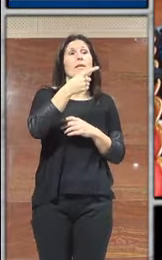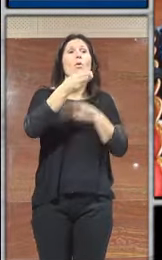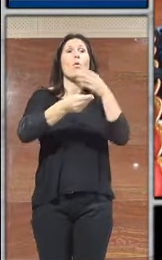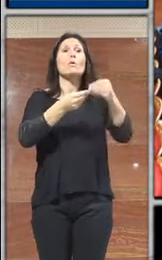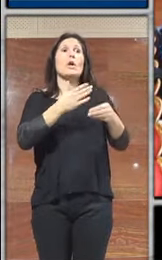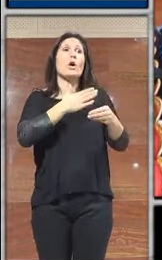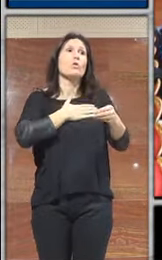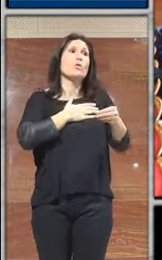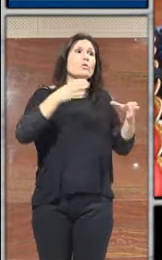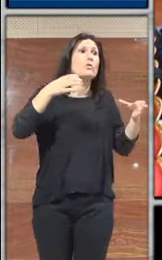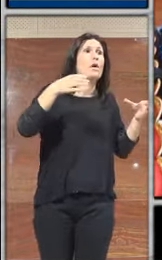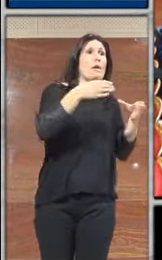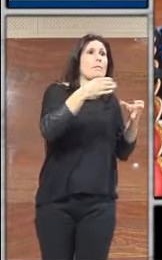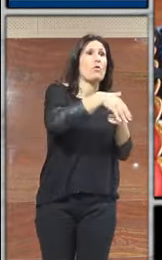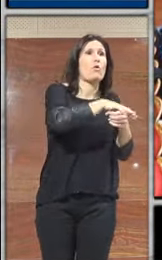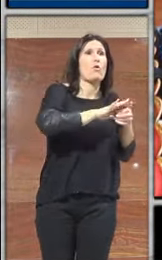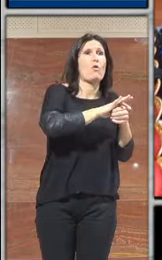actuación.